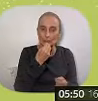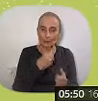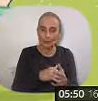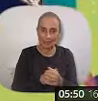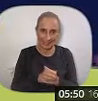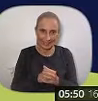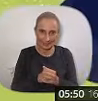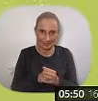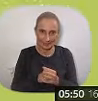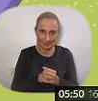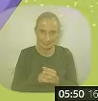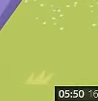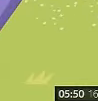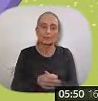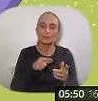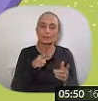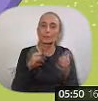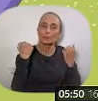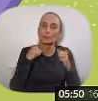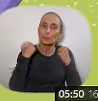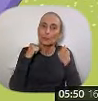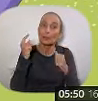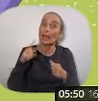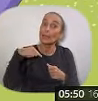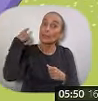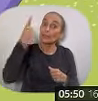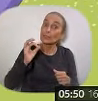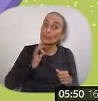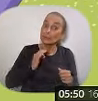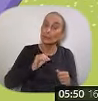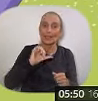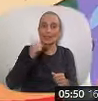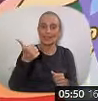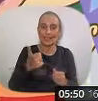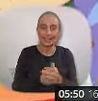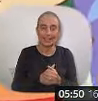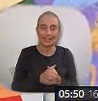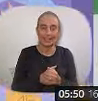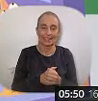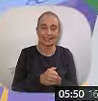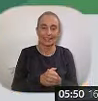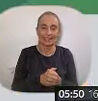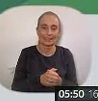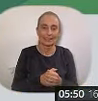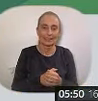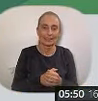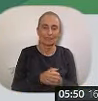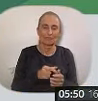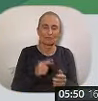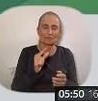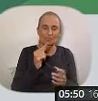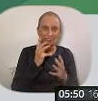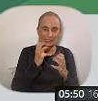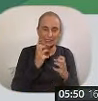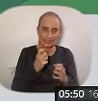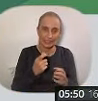Muy bien, señor Gato. Comienza a practicar ya para ganar el año que viene. Un poco